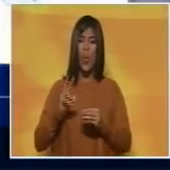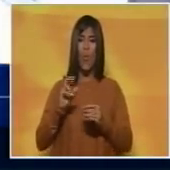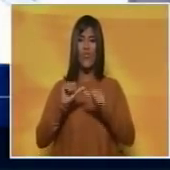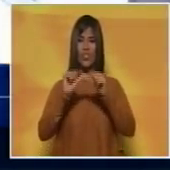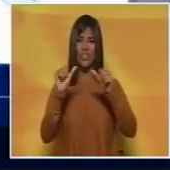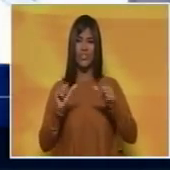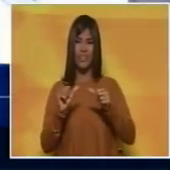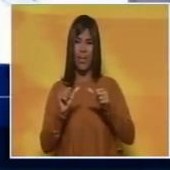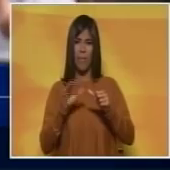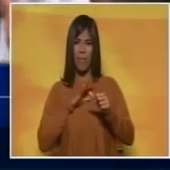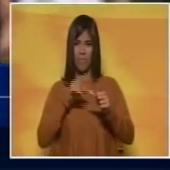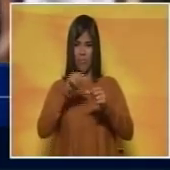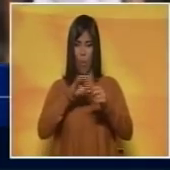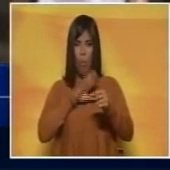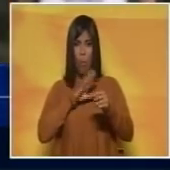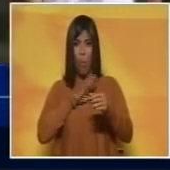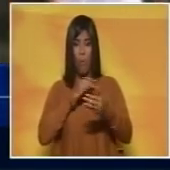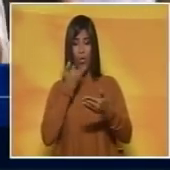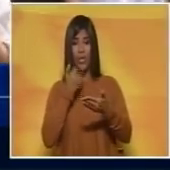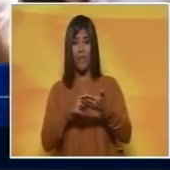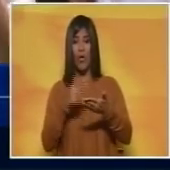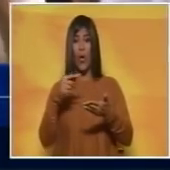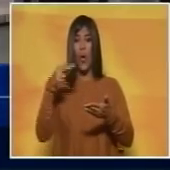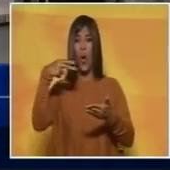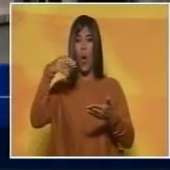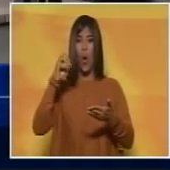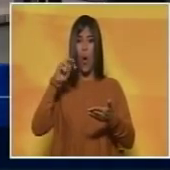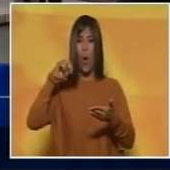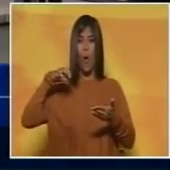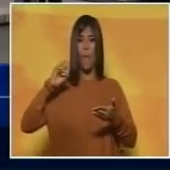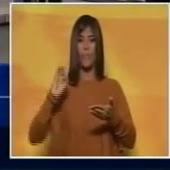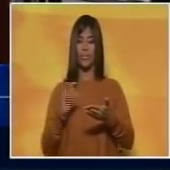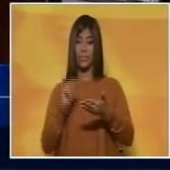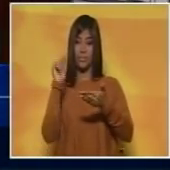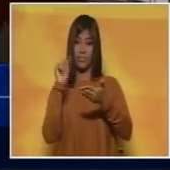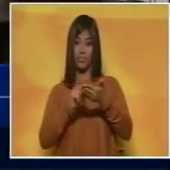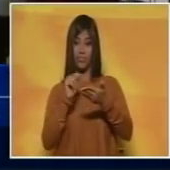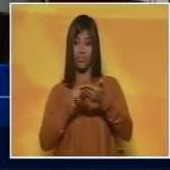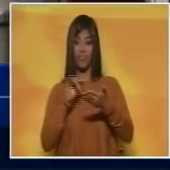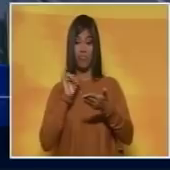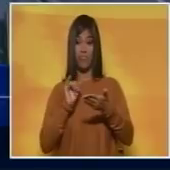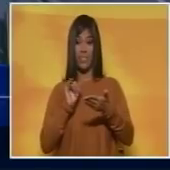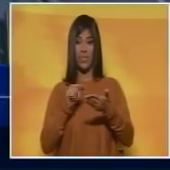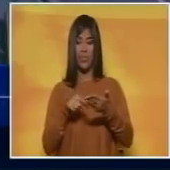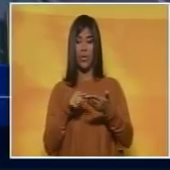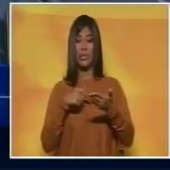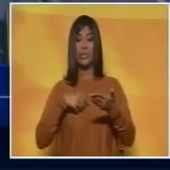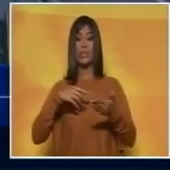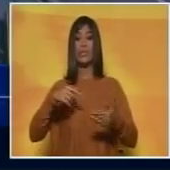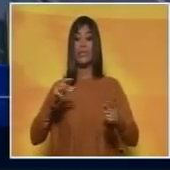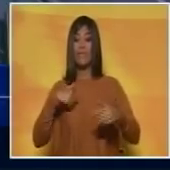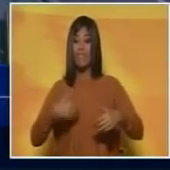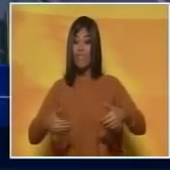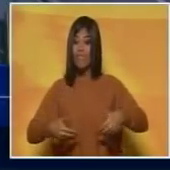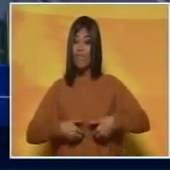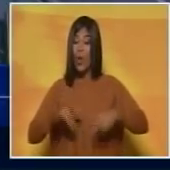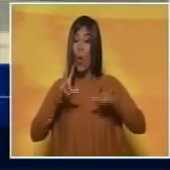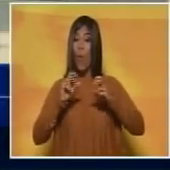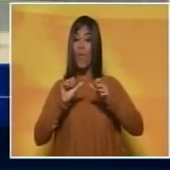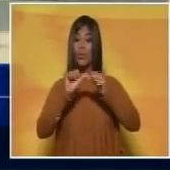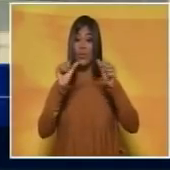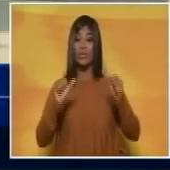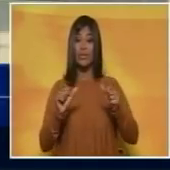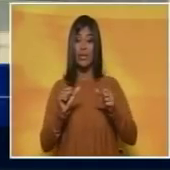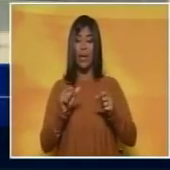sistema operativo propio de nombre HongOS. El desafío de este nuevo sistema